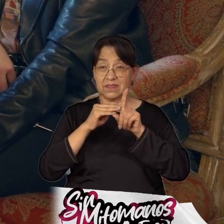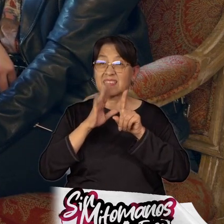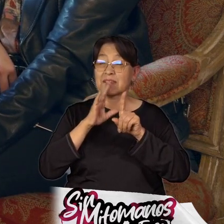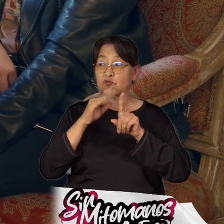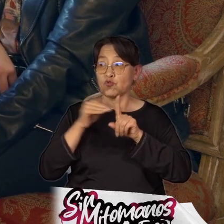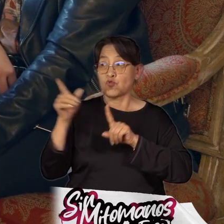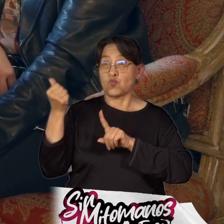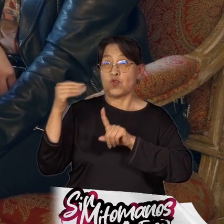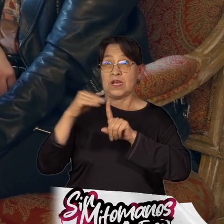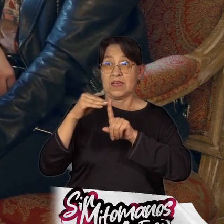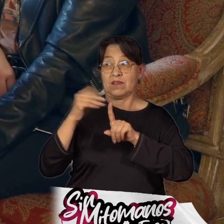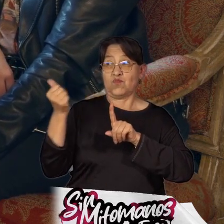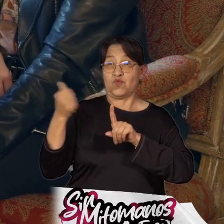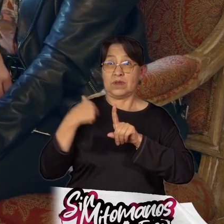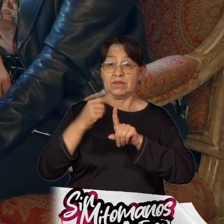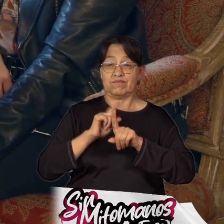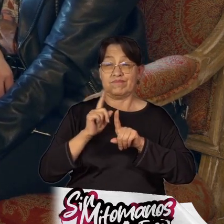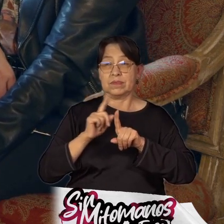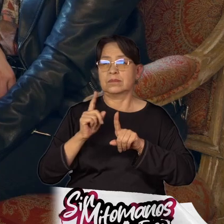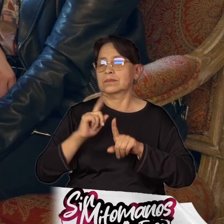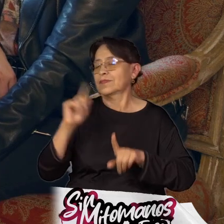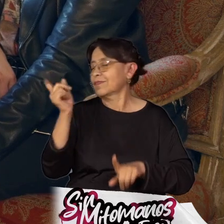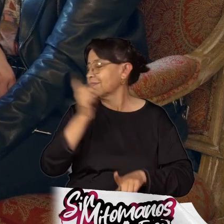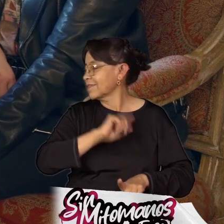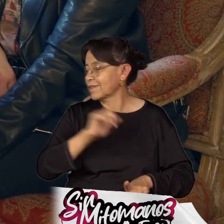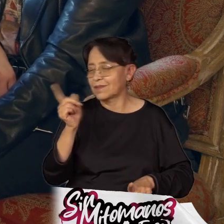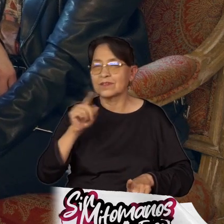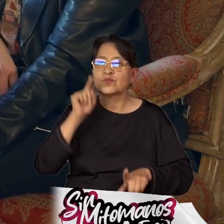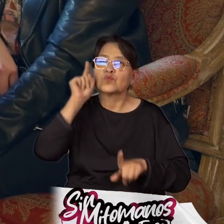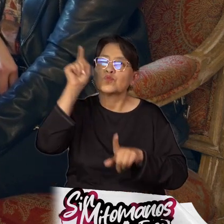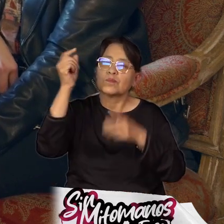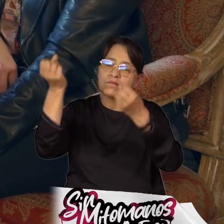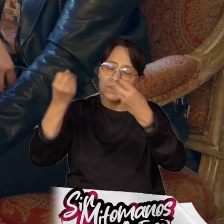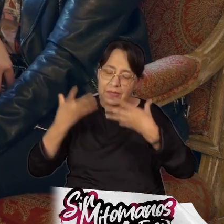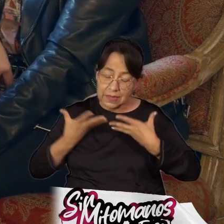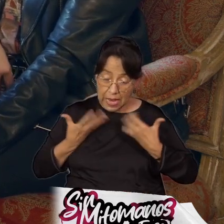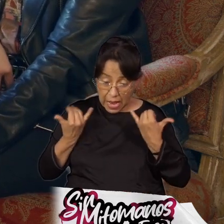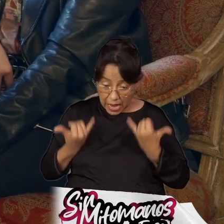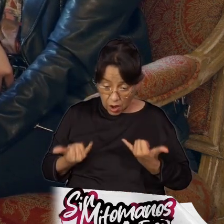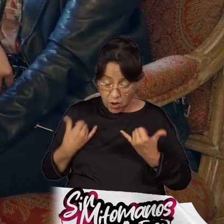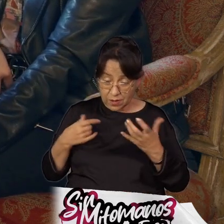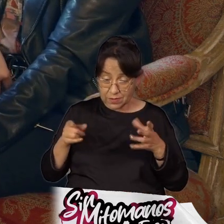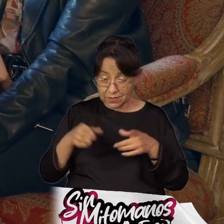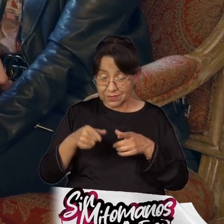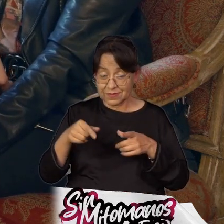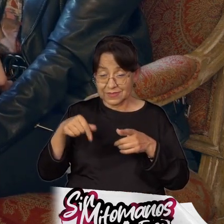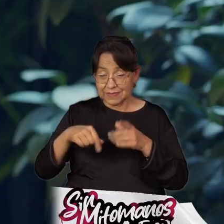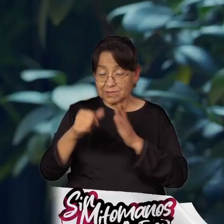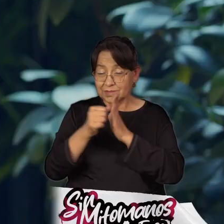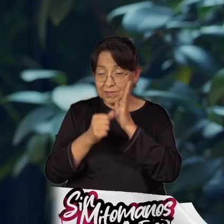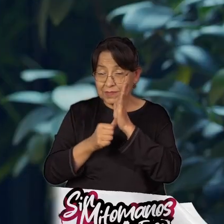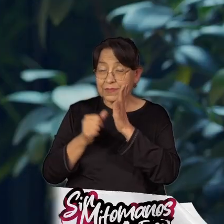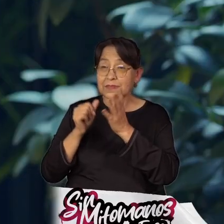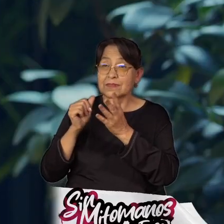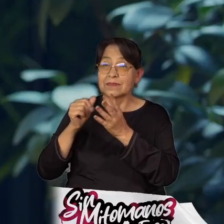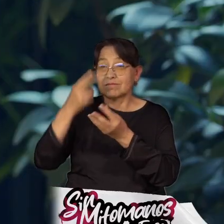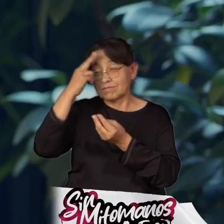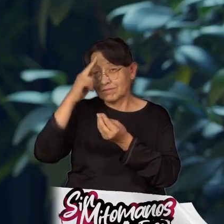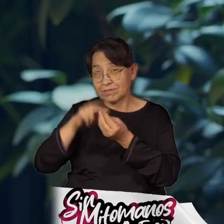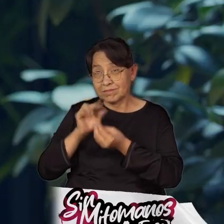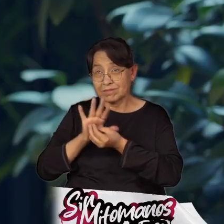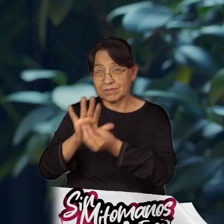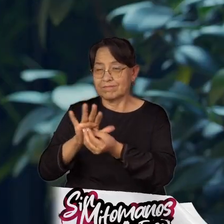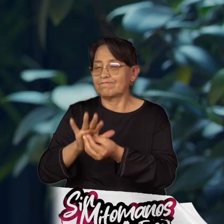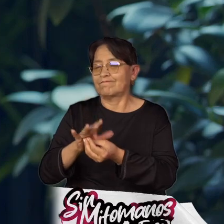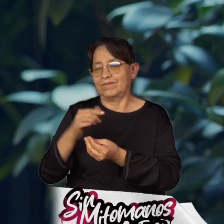estatus. Nuestra bendición procede de ti, Señor. Amén. Y hoy declaramos que en Sin Mitómanos somos más que vencedores, pero